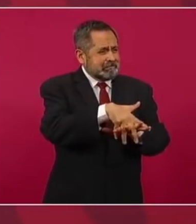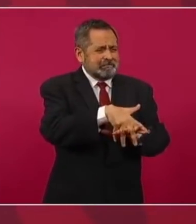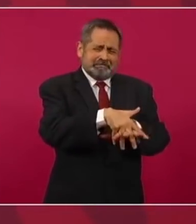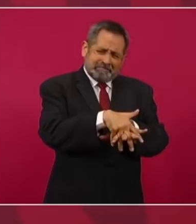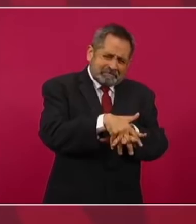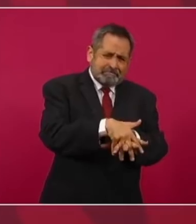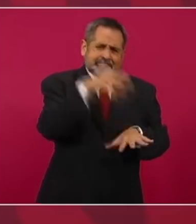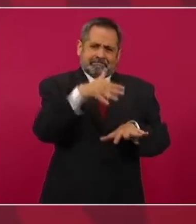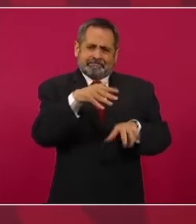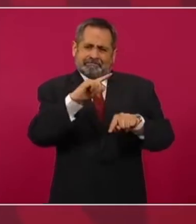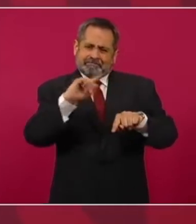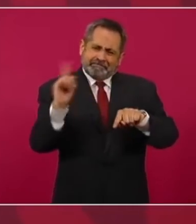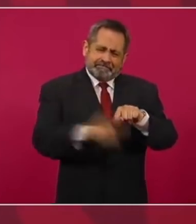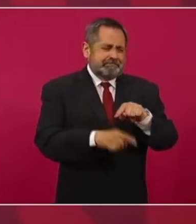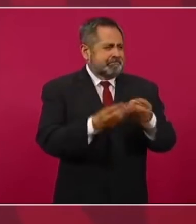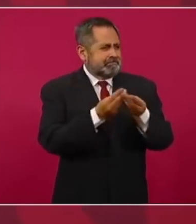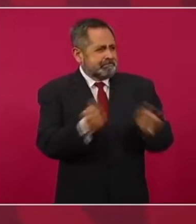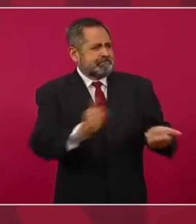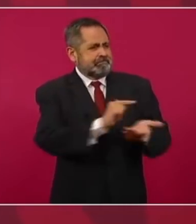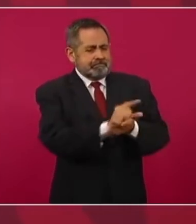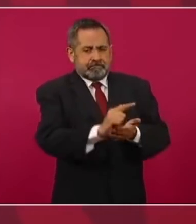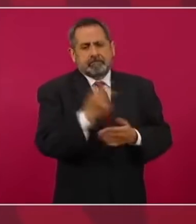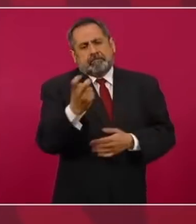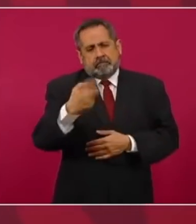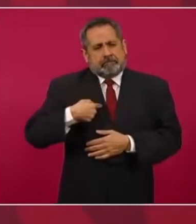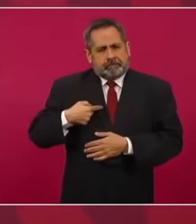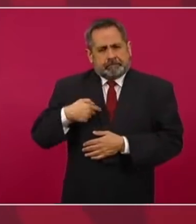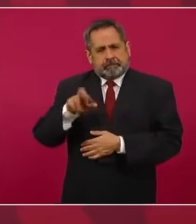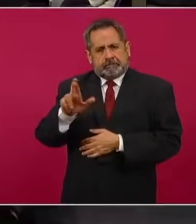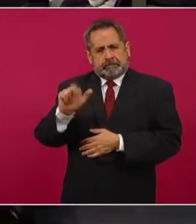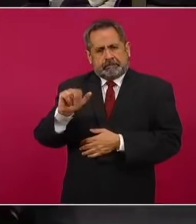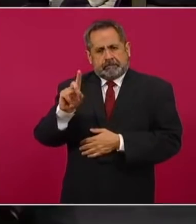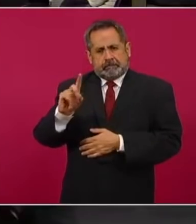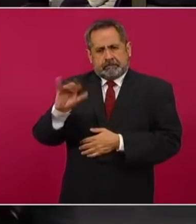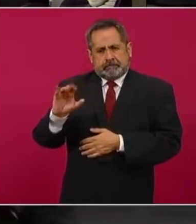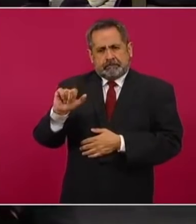privilegios. Claro que somos radicales.